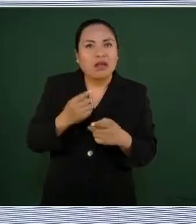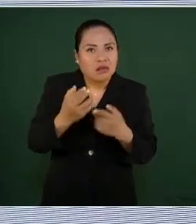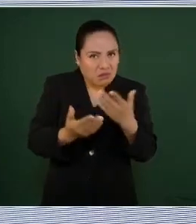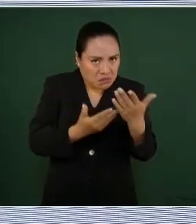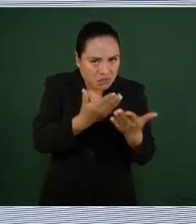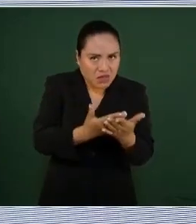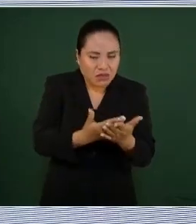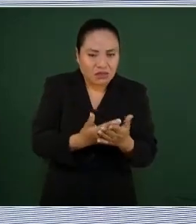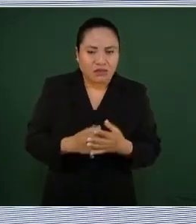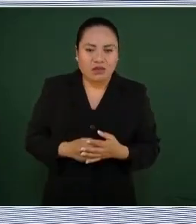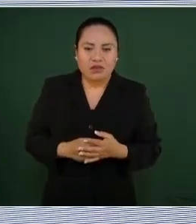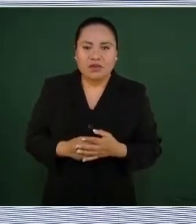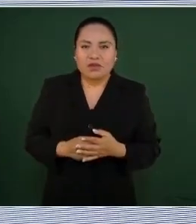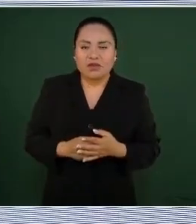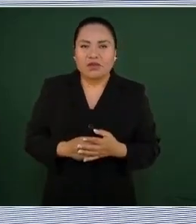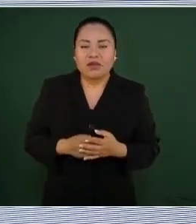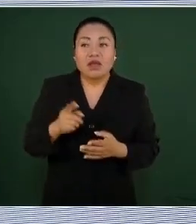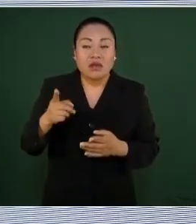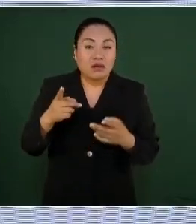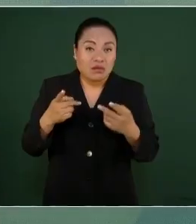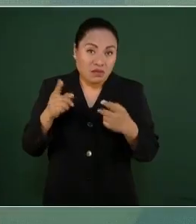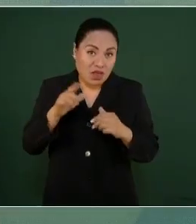nada de demagogia,